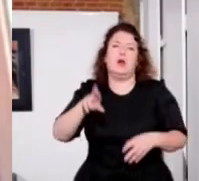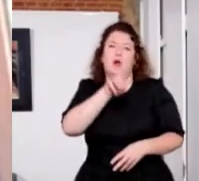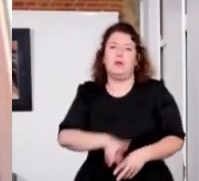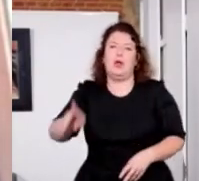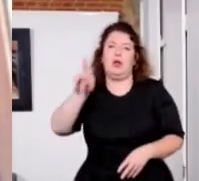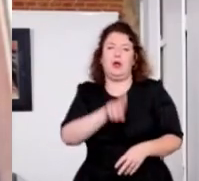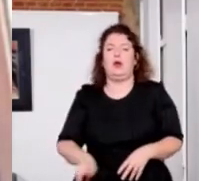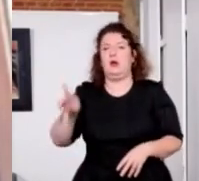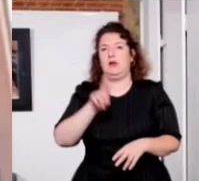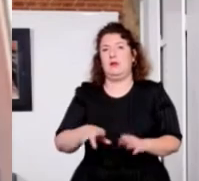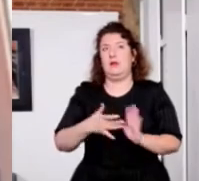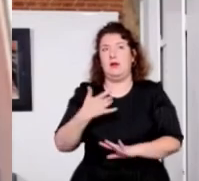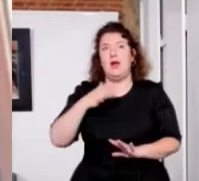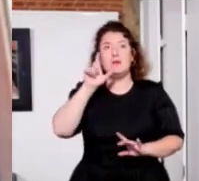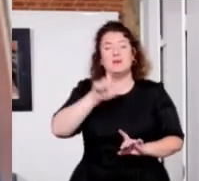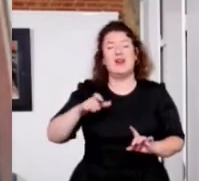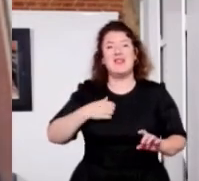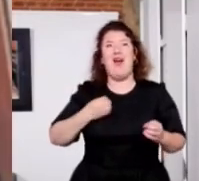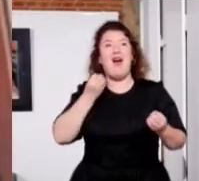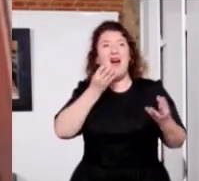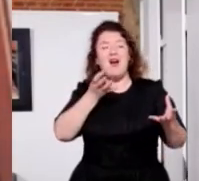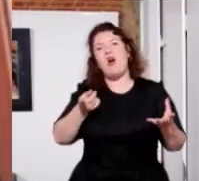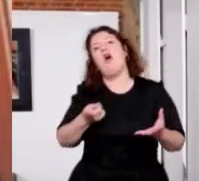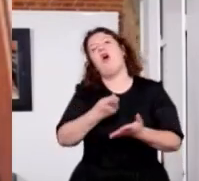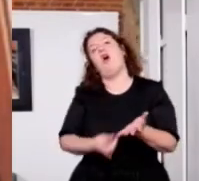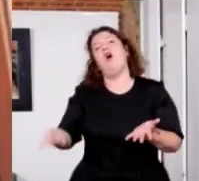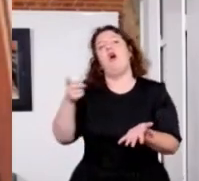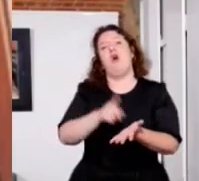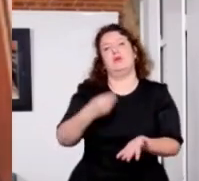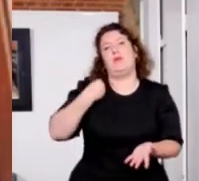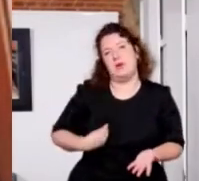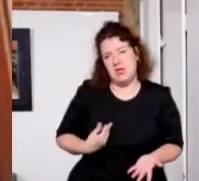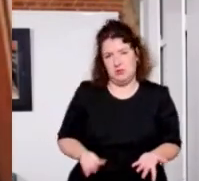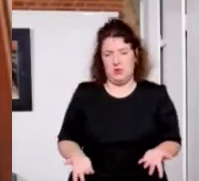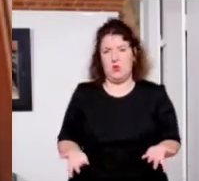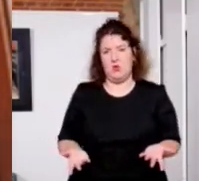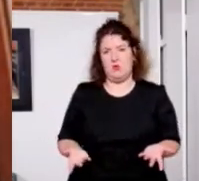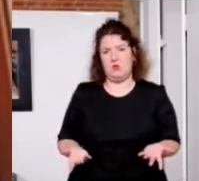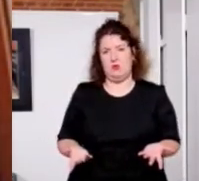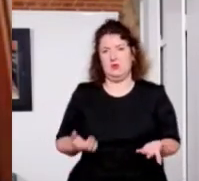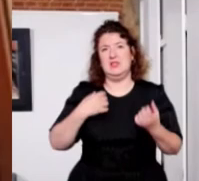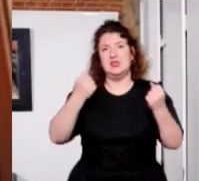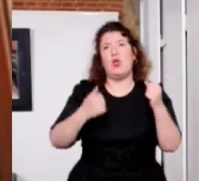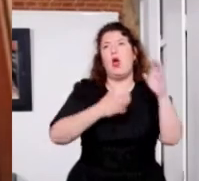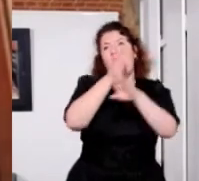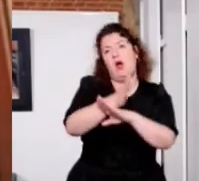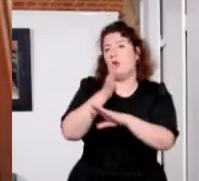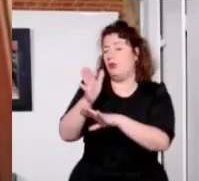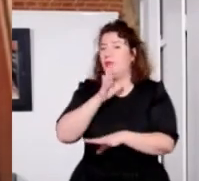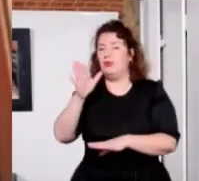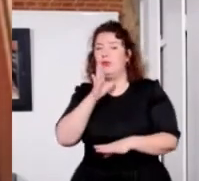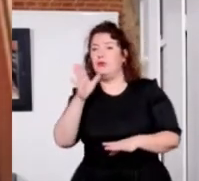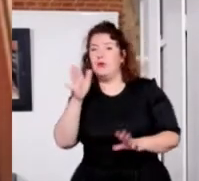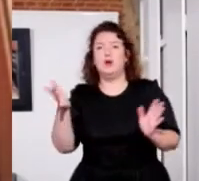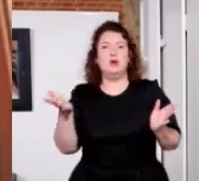personas que han contado una historia a esta institución ahora vuelven a contar otra vez la historia, otra vez a esta otra institución, porque en nombre de la confidencialidad